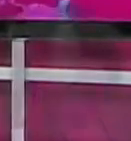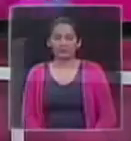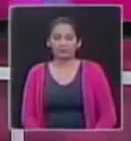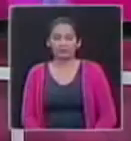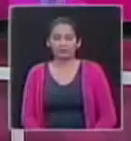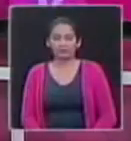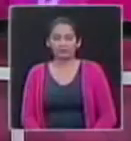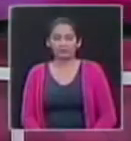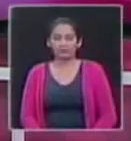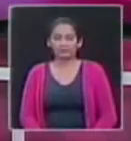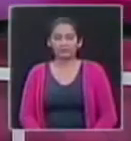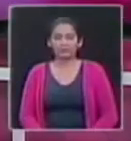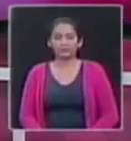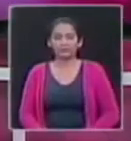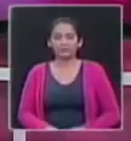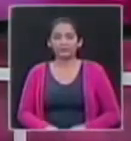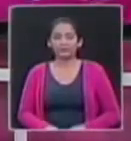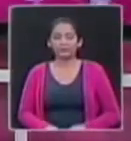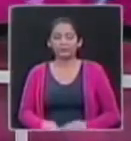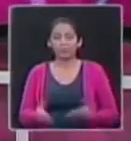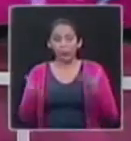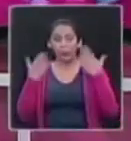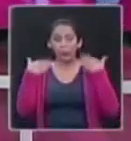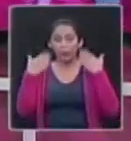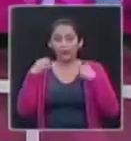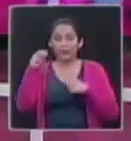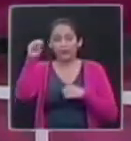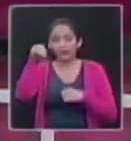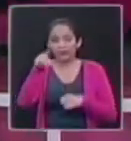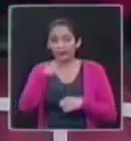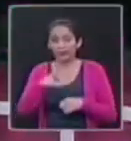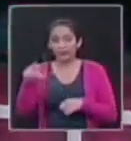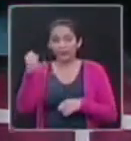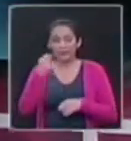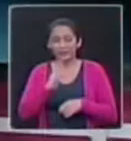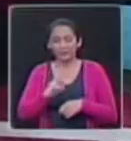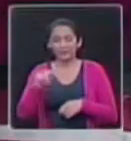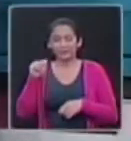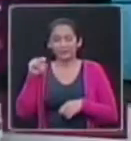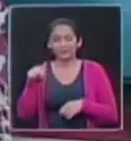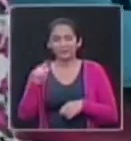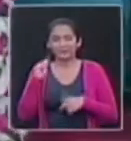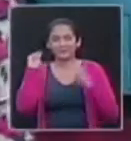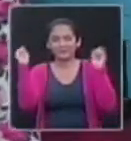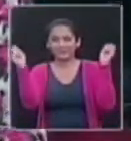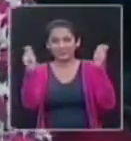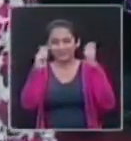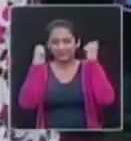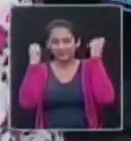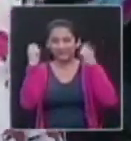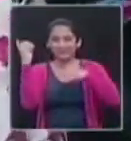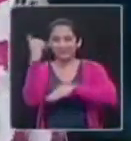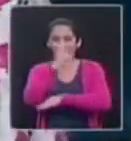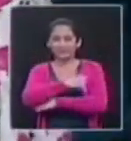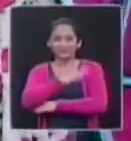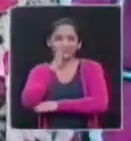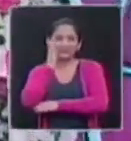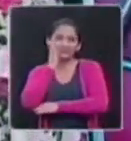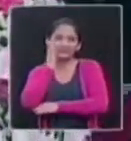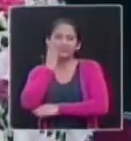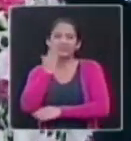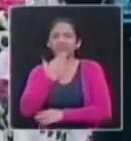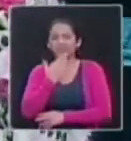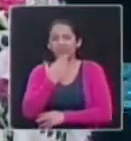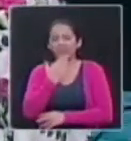Mall del Sur y Mariela Viteri celebraron a las mamitas con una verdadera fiesta llena de diversión, de canto, baile y comida.